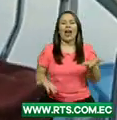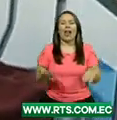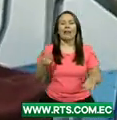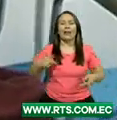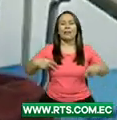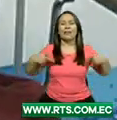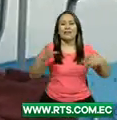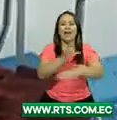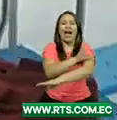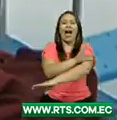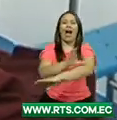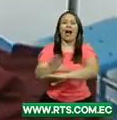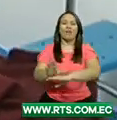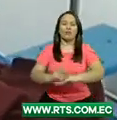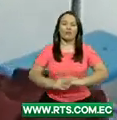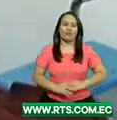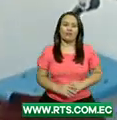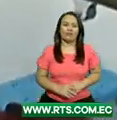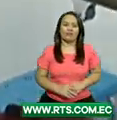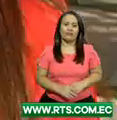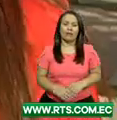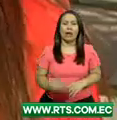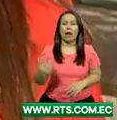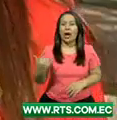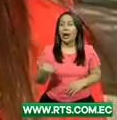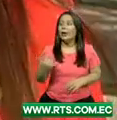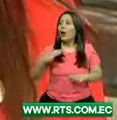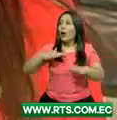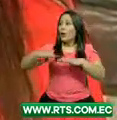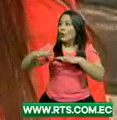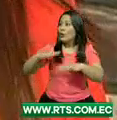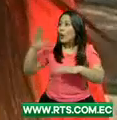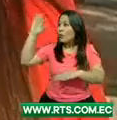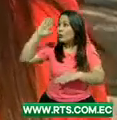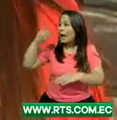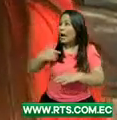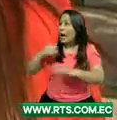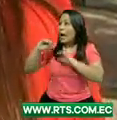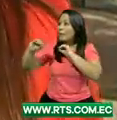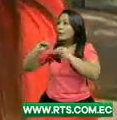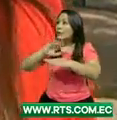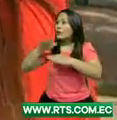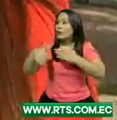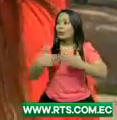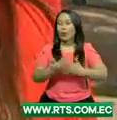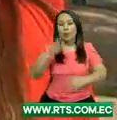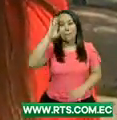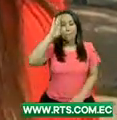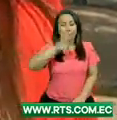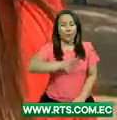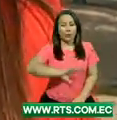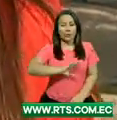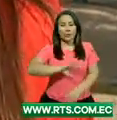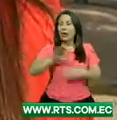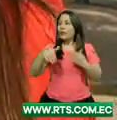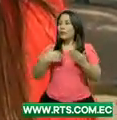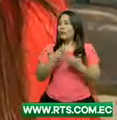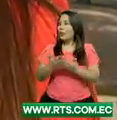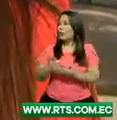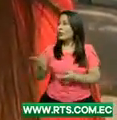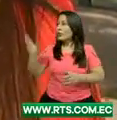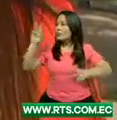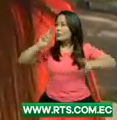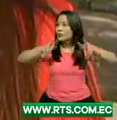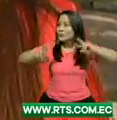es del campo tenemos coordinado es bueno ya lo tenemos reportado a todas las entidades de nacer policía al mí es a todas las entidades